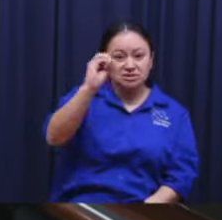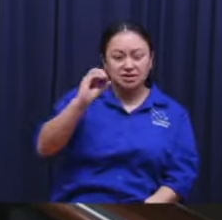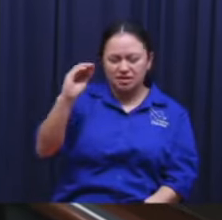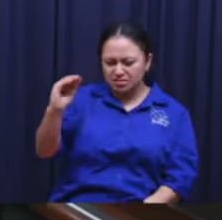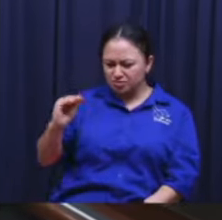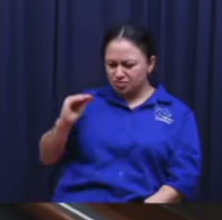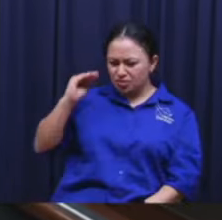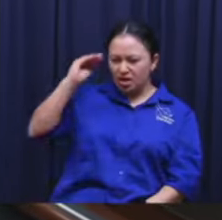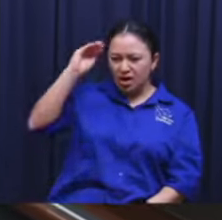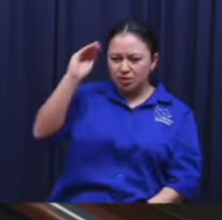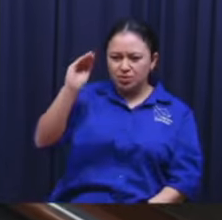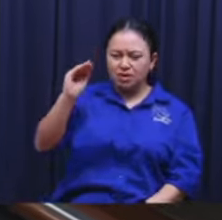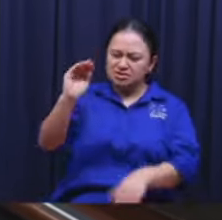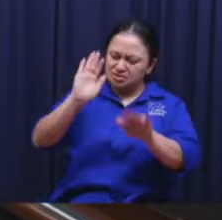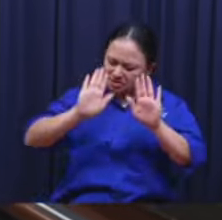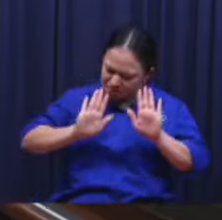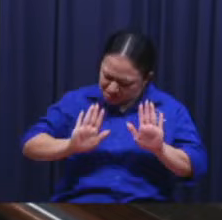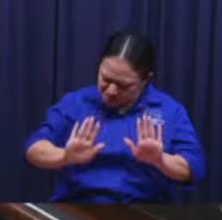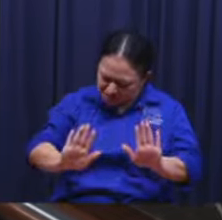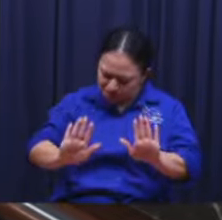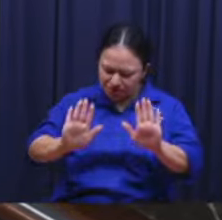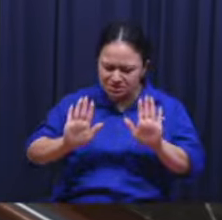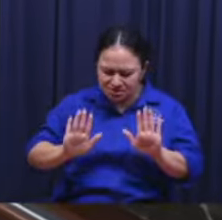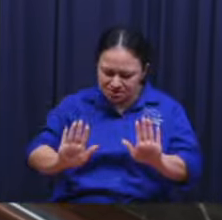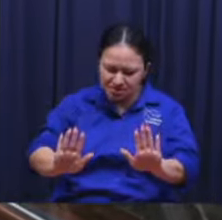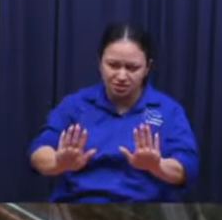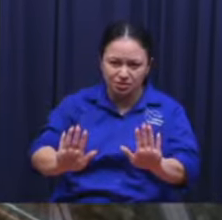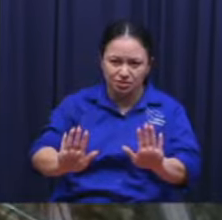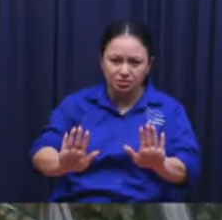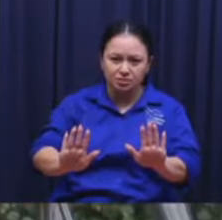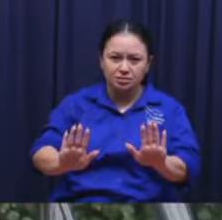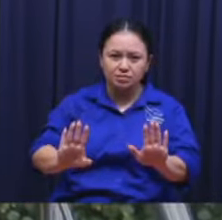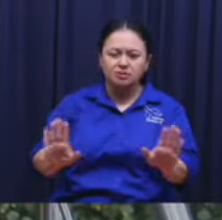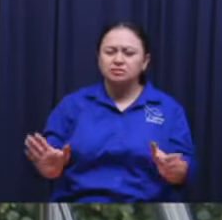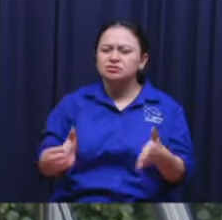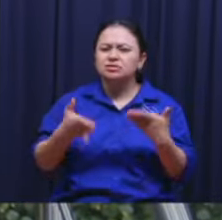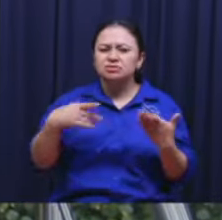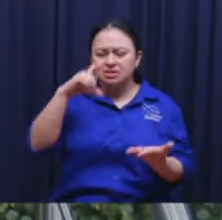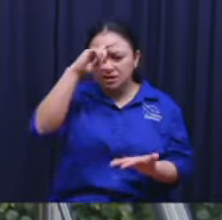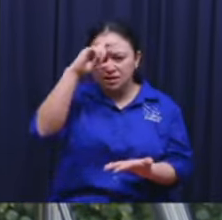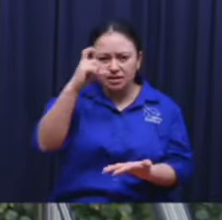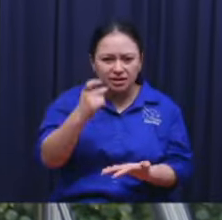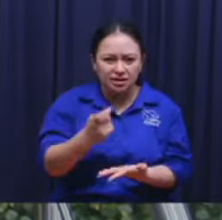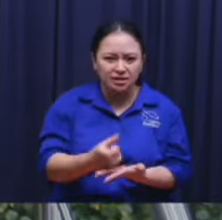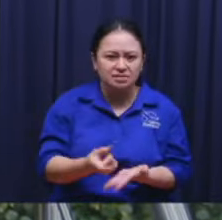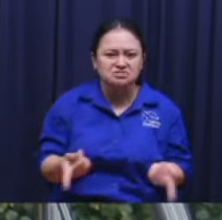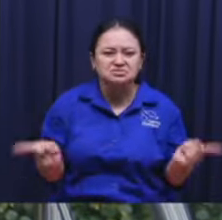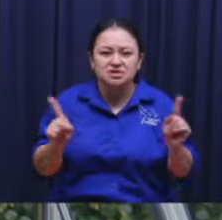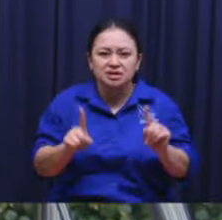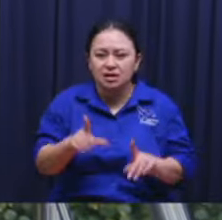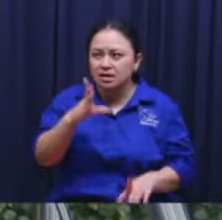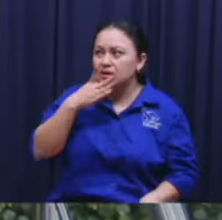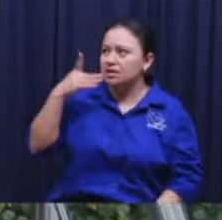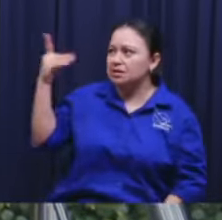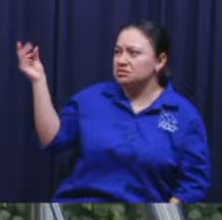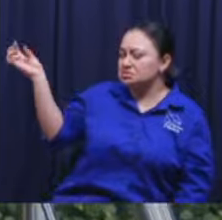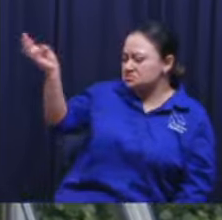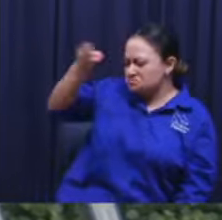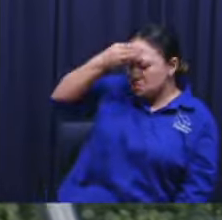sufren por el nombre y ahí están. Y ahí están. ¿Usted qué cree que les va a pasar? ¿Que los va a olvidar Dios? No, de ninguna